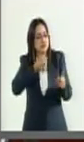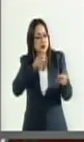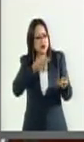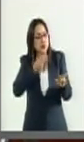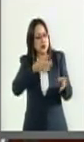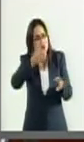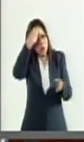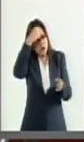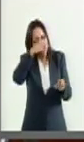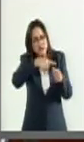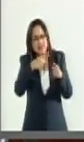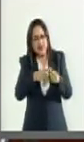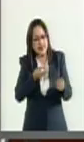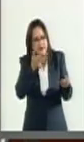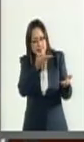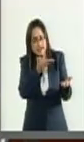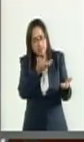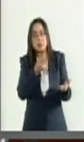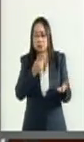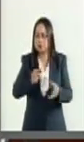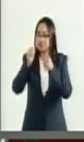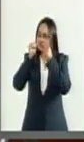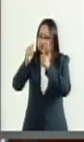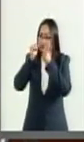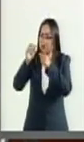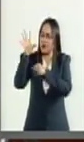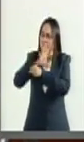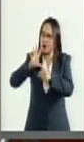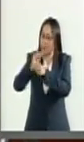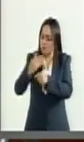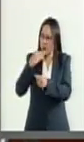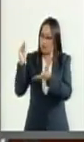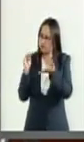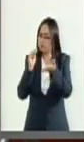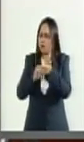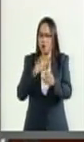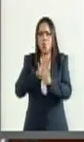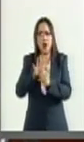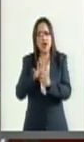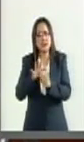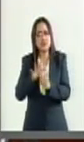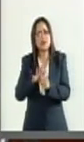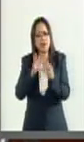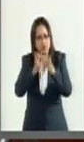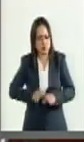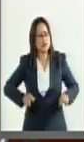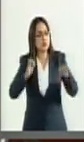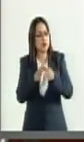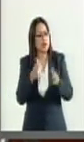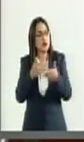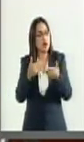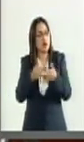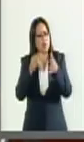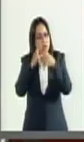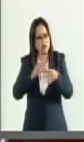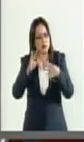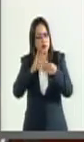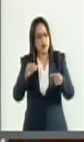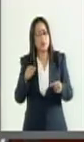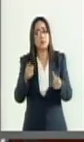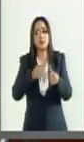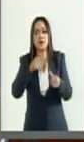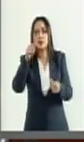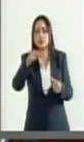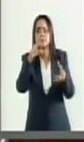hicimos llegar y que fueron atendidas de manera debida. ¿Cuáles fueron estas? Me parece que es importante que las destaquemos. En primer